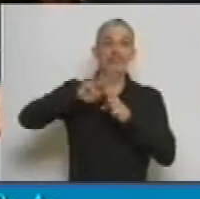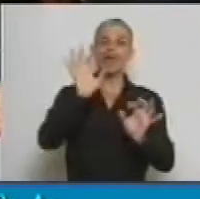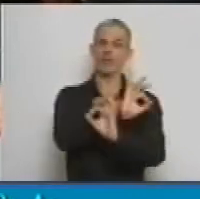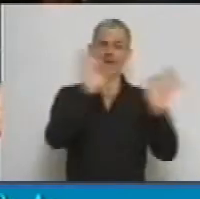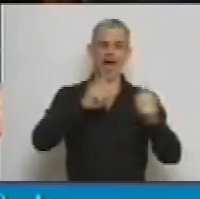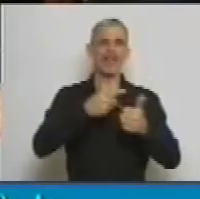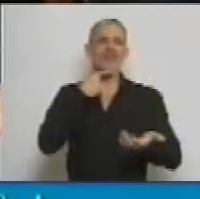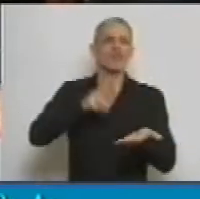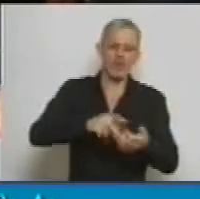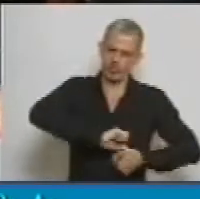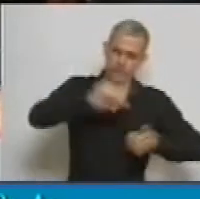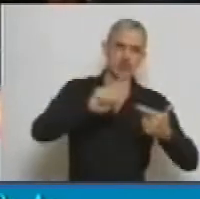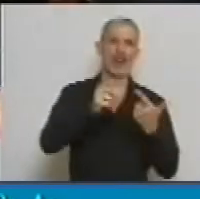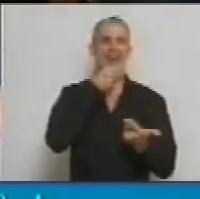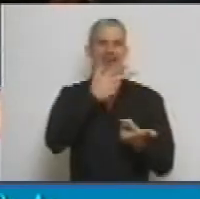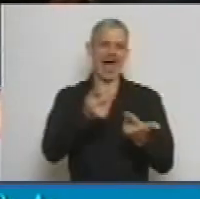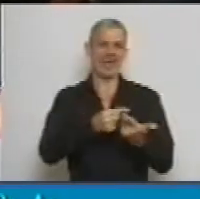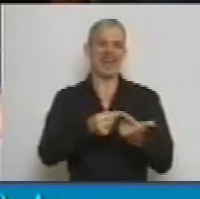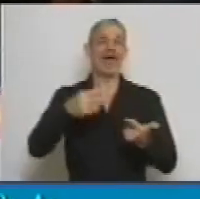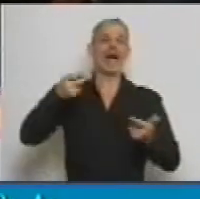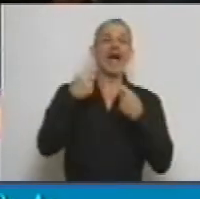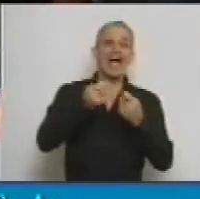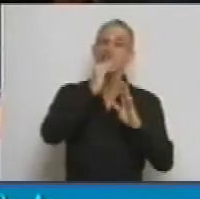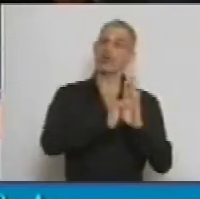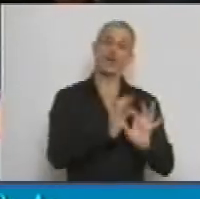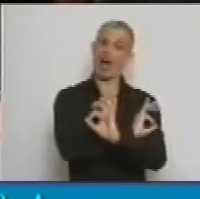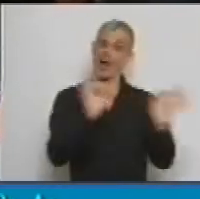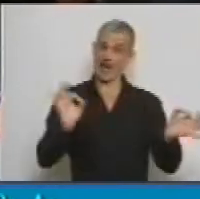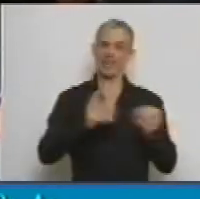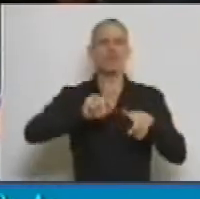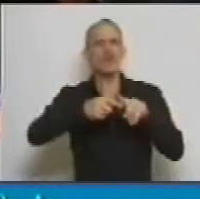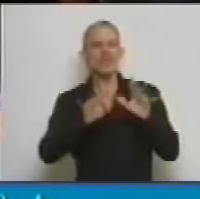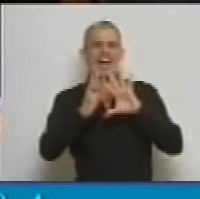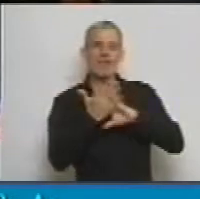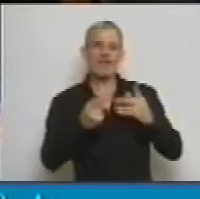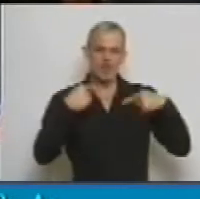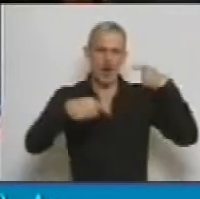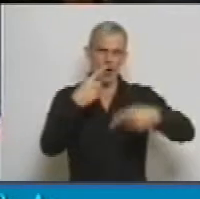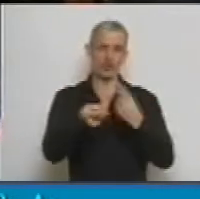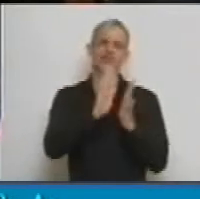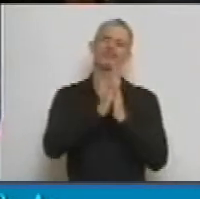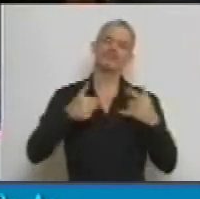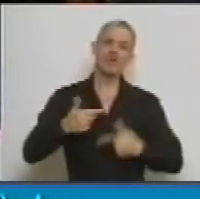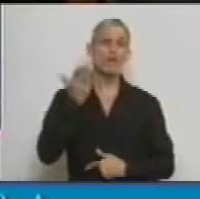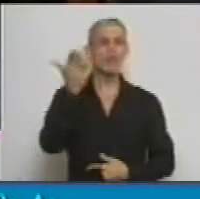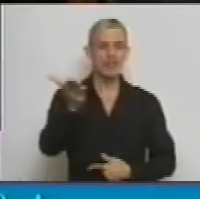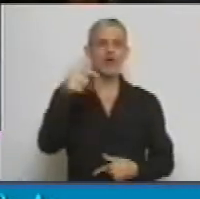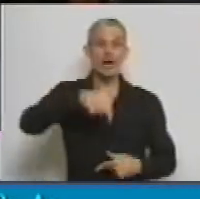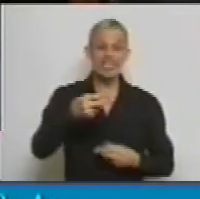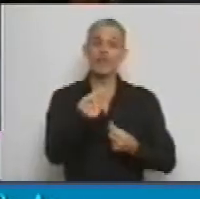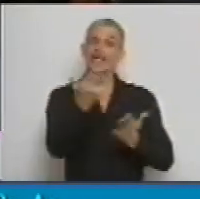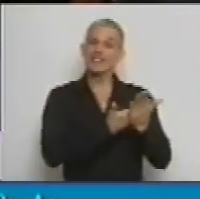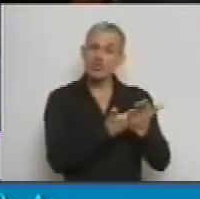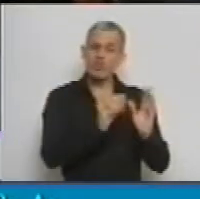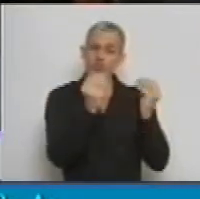tuvieron impuestazo, no tuvieron rebaja de gasto. Tuvieron esta política que sostenemos. Por eso pido, señora Presidenta, que este presupuesto